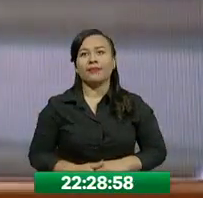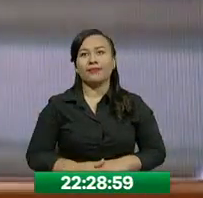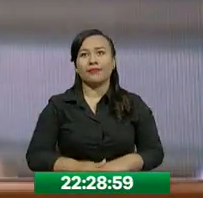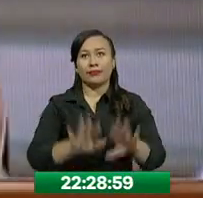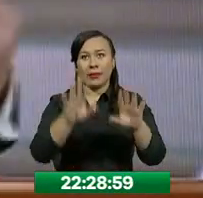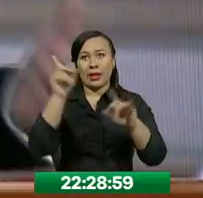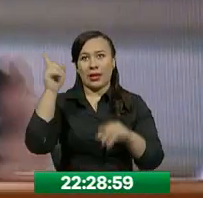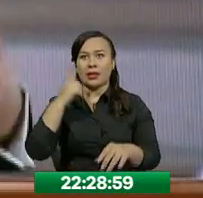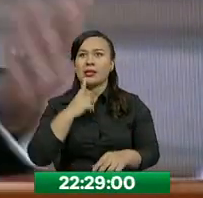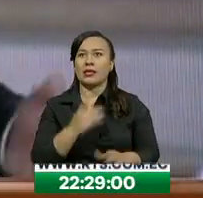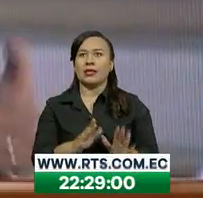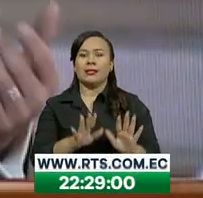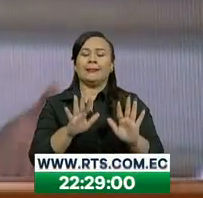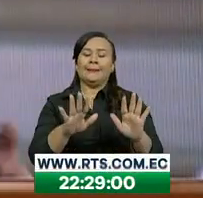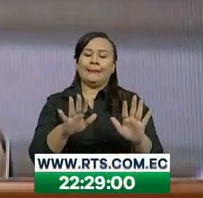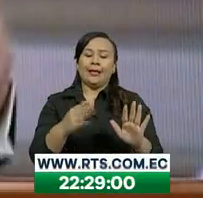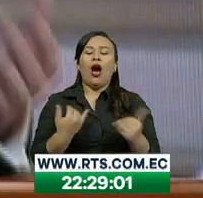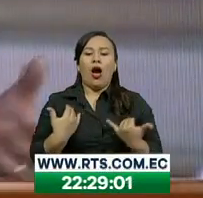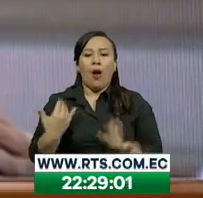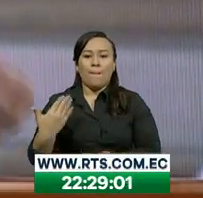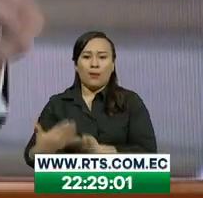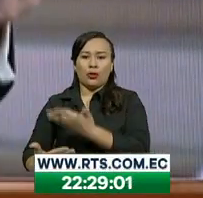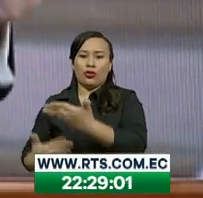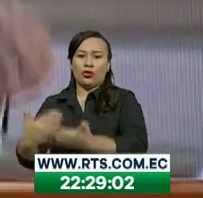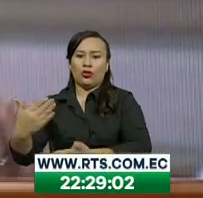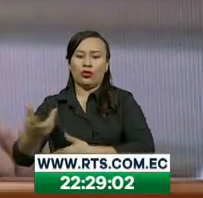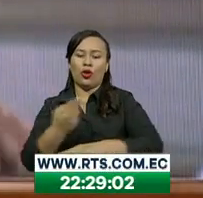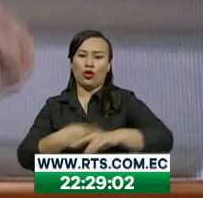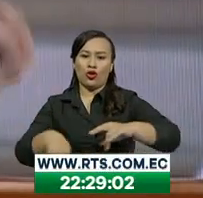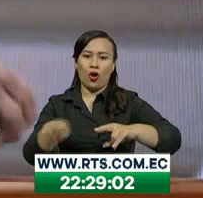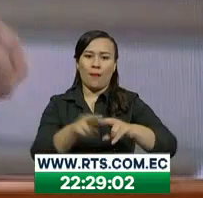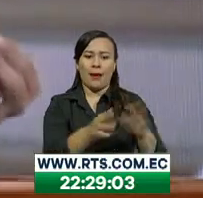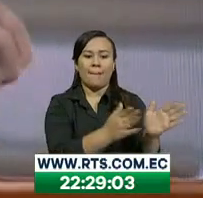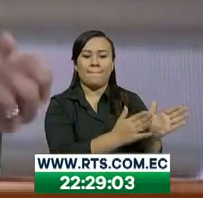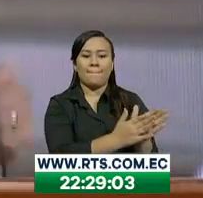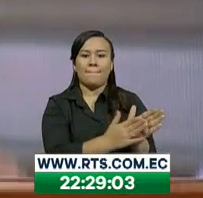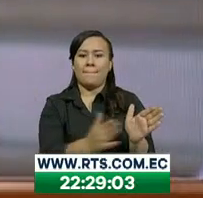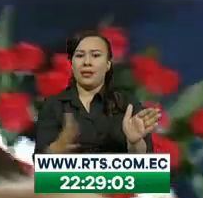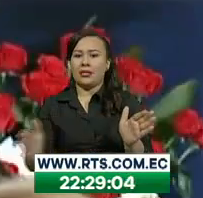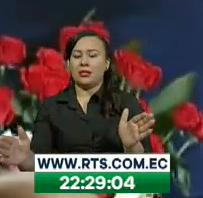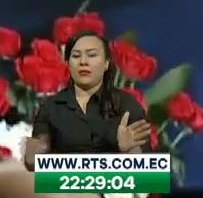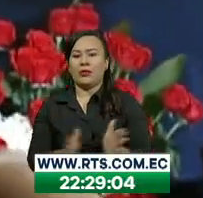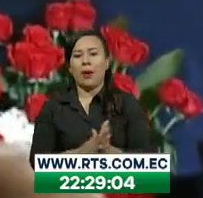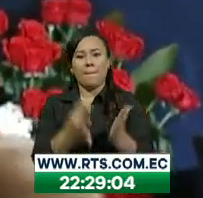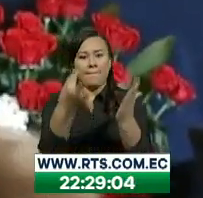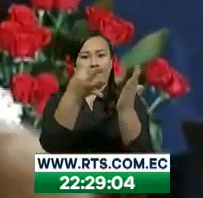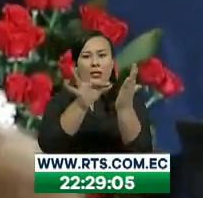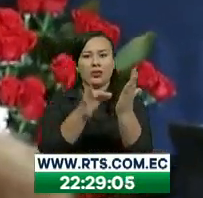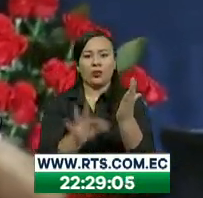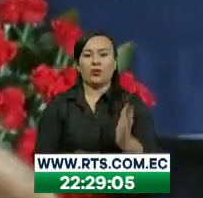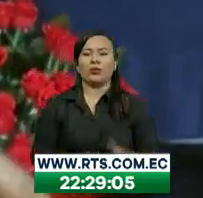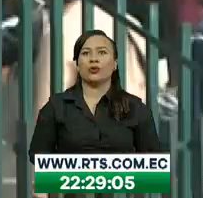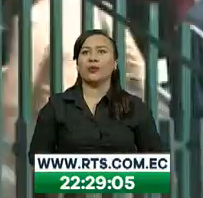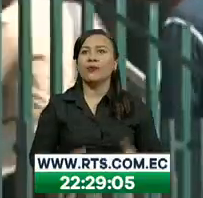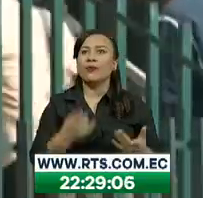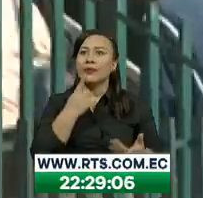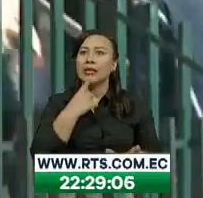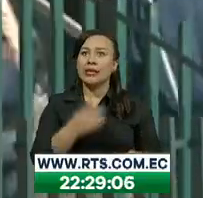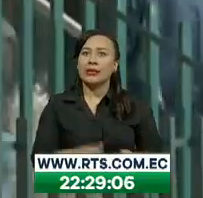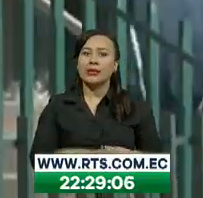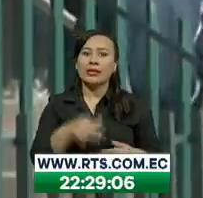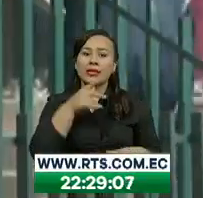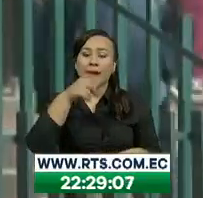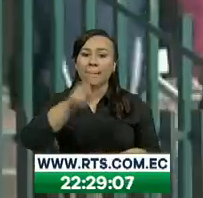Permite que se continúe un proceso normal, fluido, planificado y presupuestado. Con esta acción se busca también cumplir con los